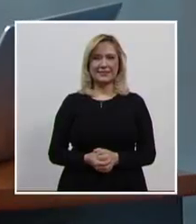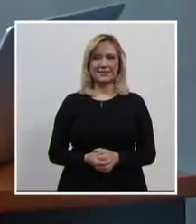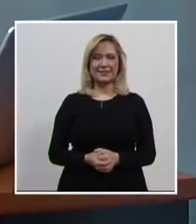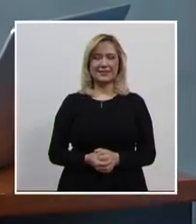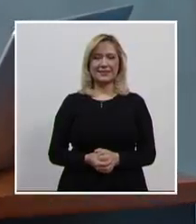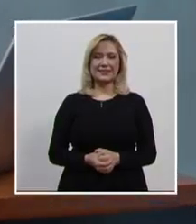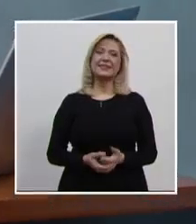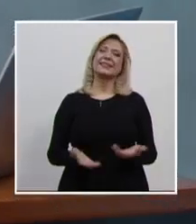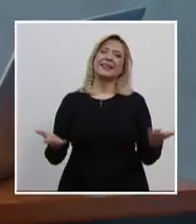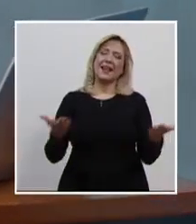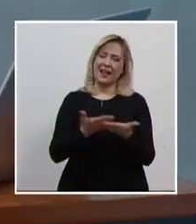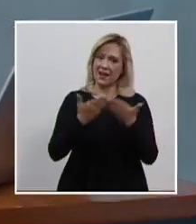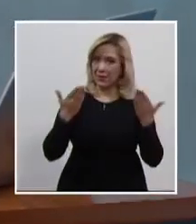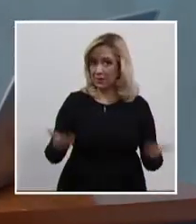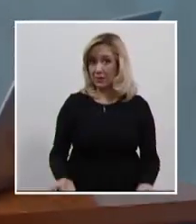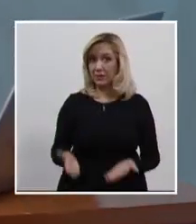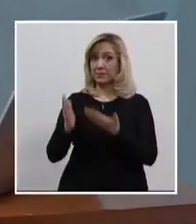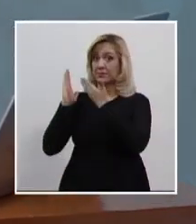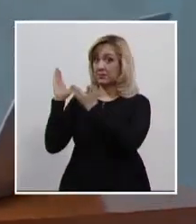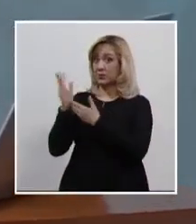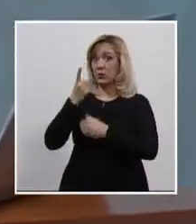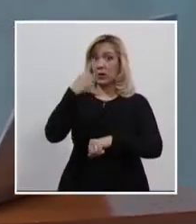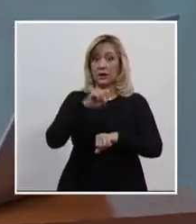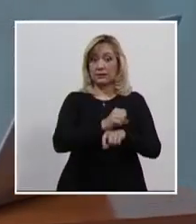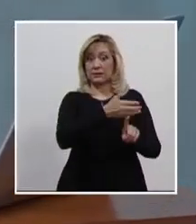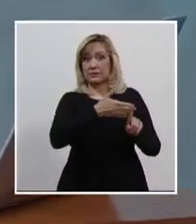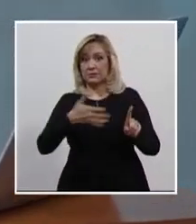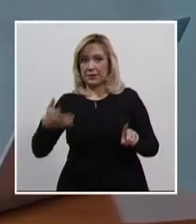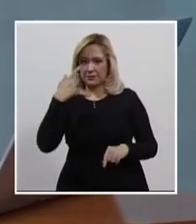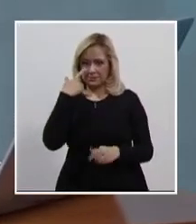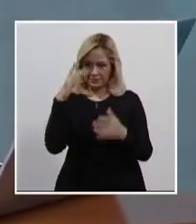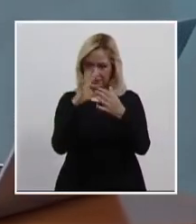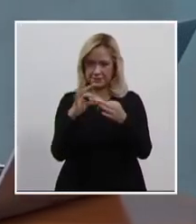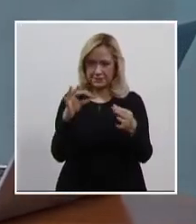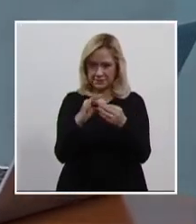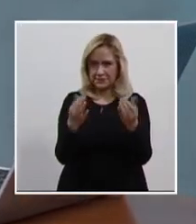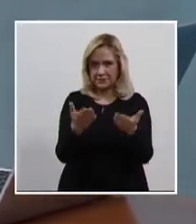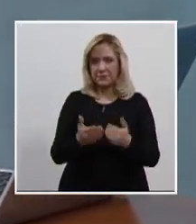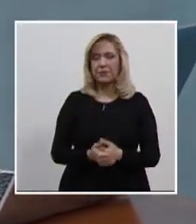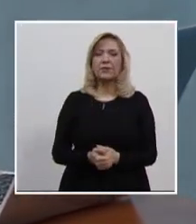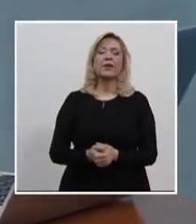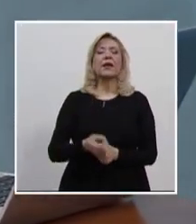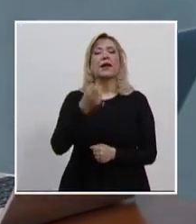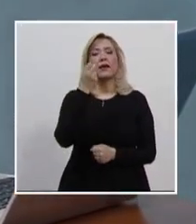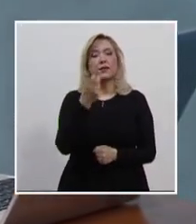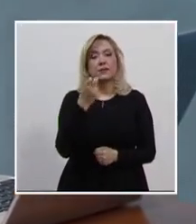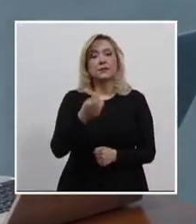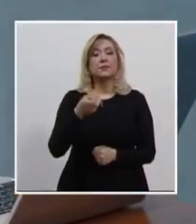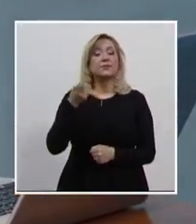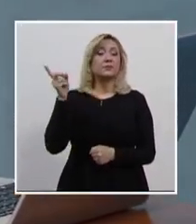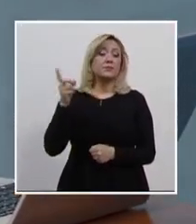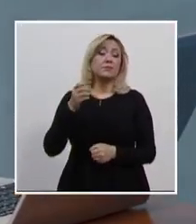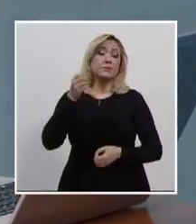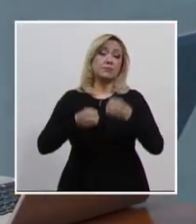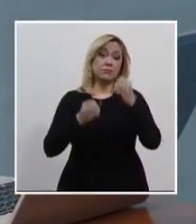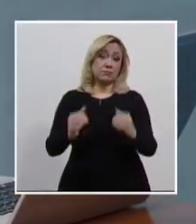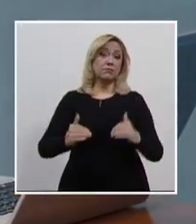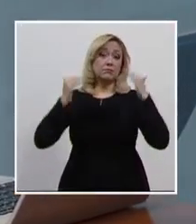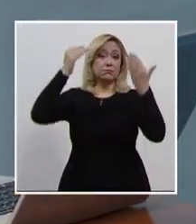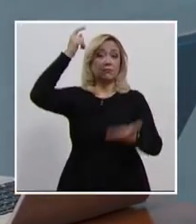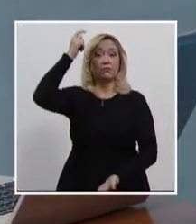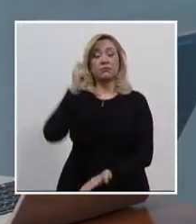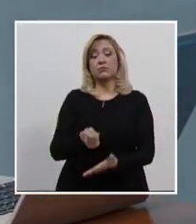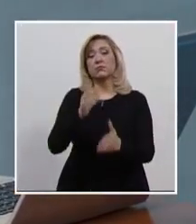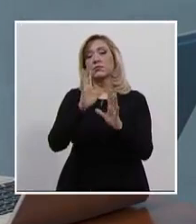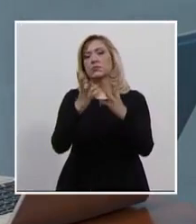Desde luego, muchísima información que se generó durante esta semana y así comenzamos. Y precisamente esta semana el Pleno de la Suprema Corte resolvió